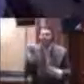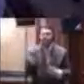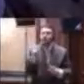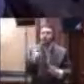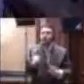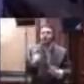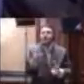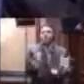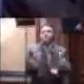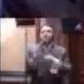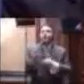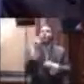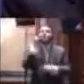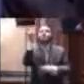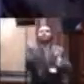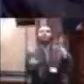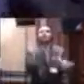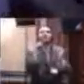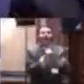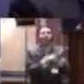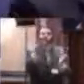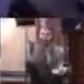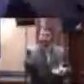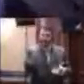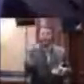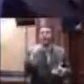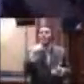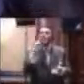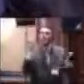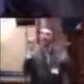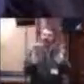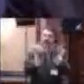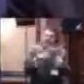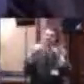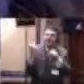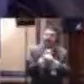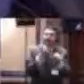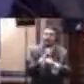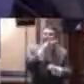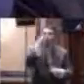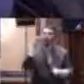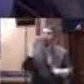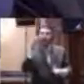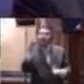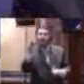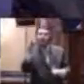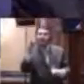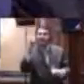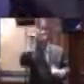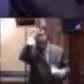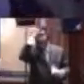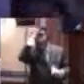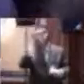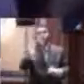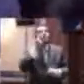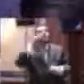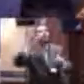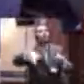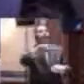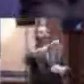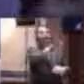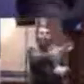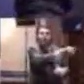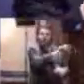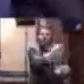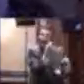Entonces, para un nuevo partido se requieren 250,000 ciudadanos como uno de los requisitos. Otro es hacer